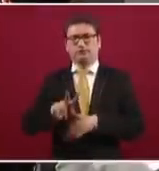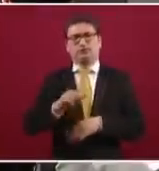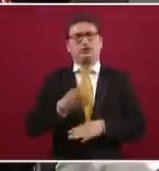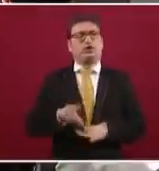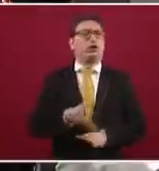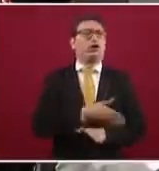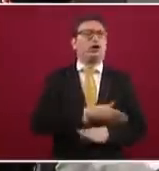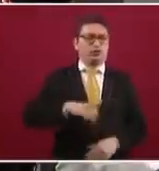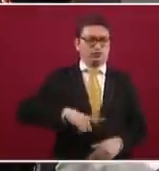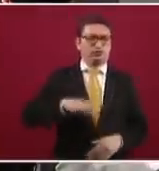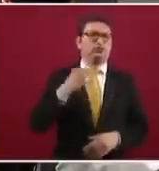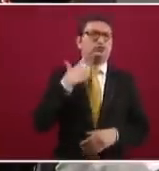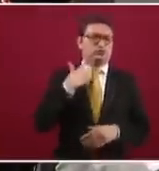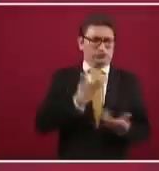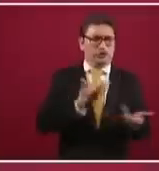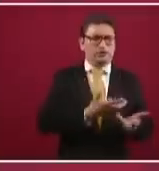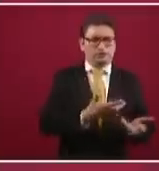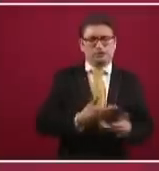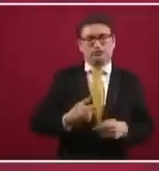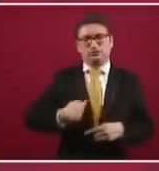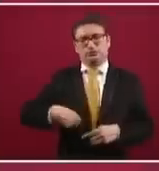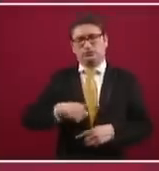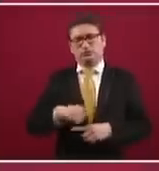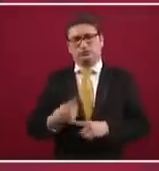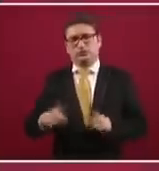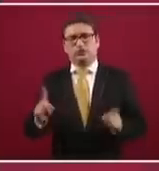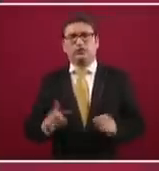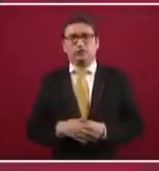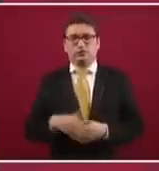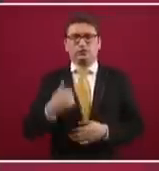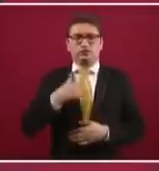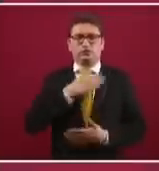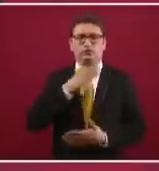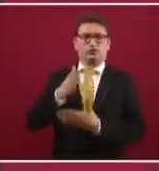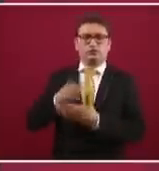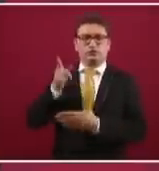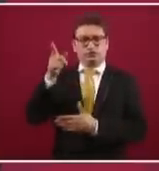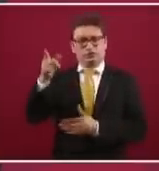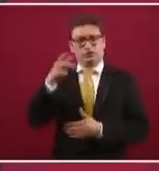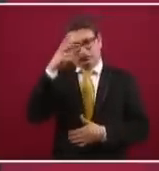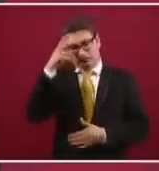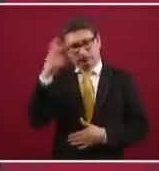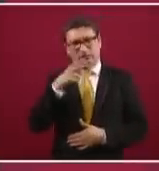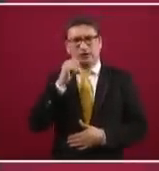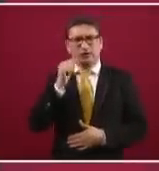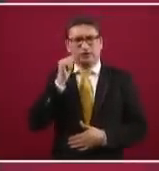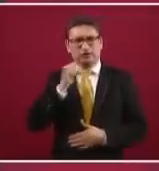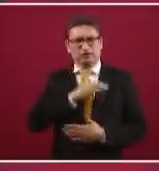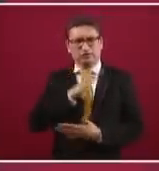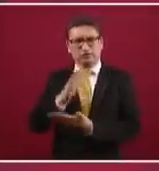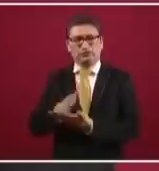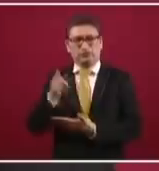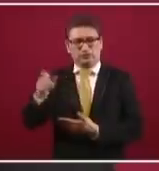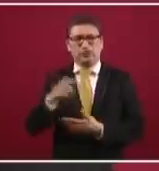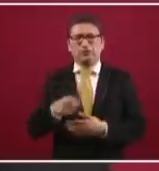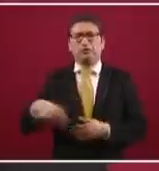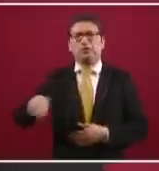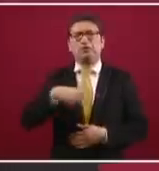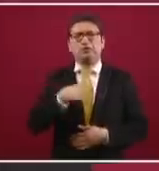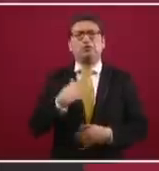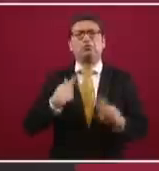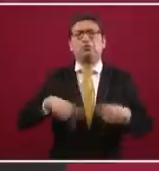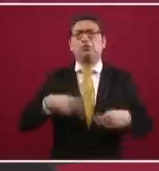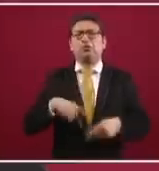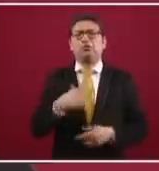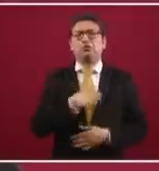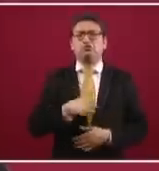gobiernos anteriores. Acabo de estar en Hidalgo ayer y les da mucho gusto a la